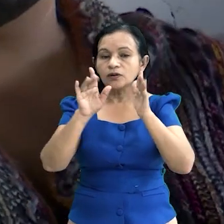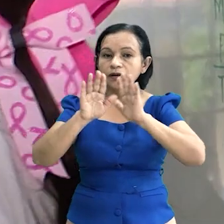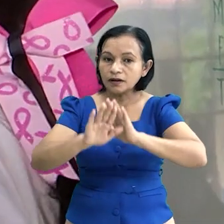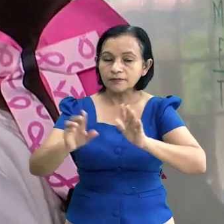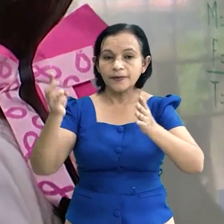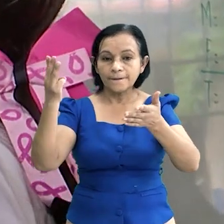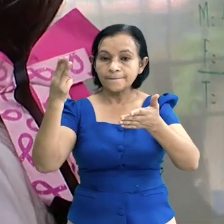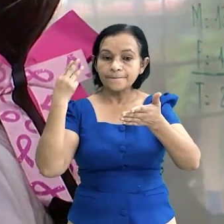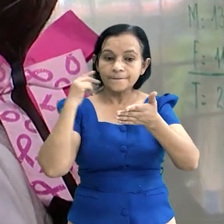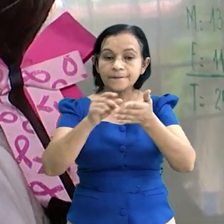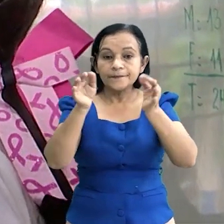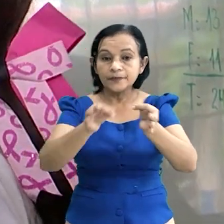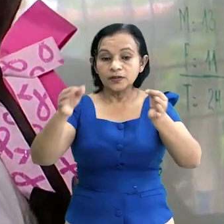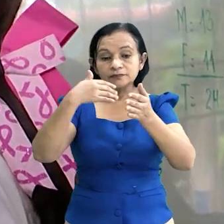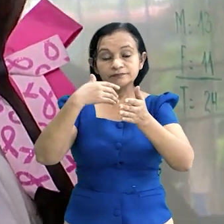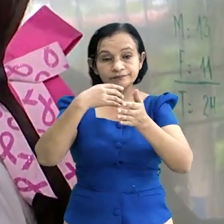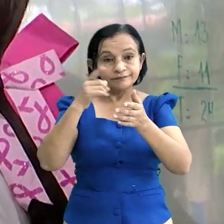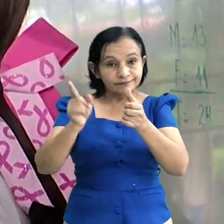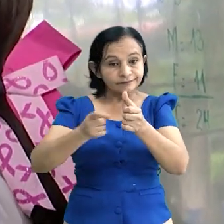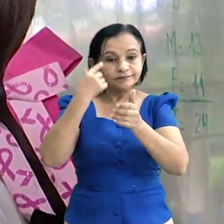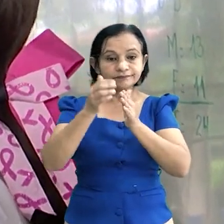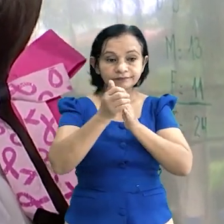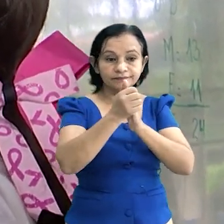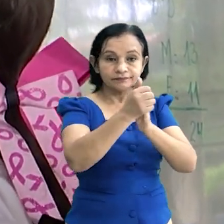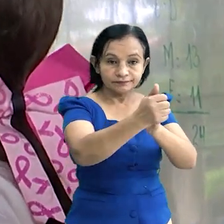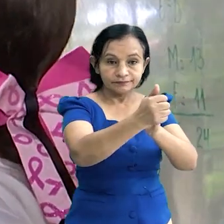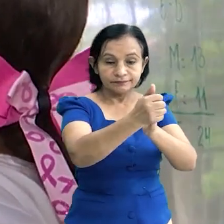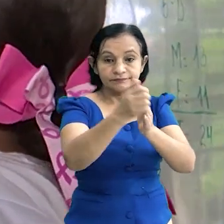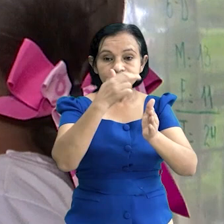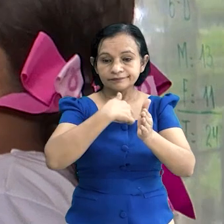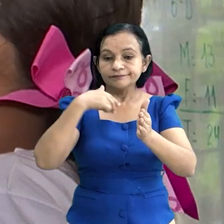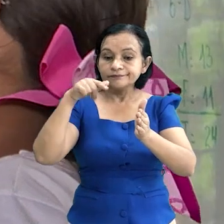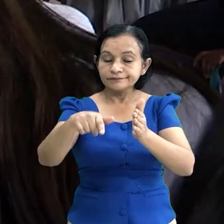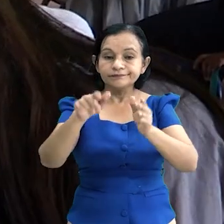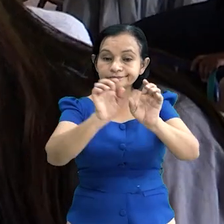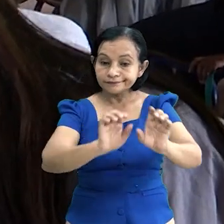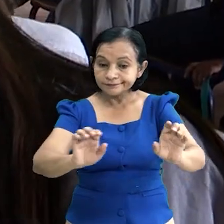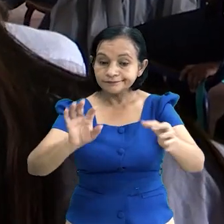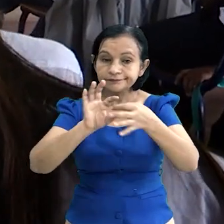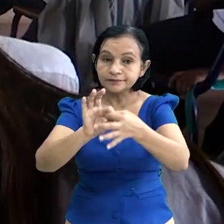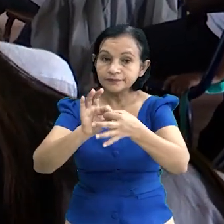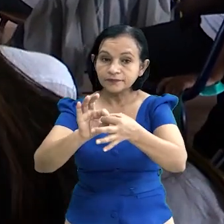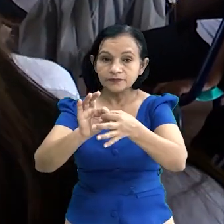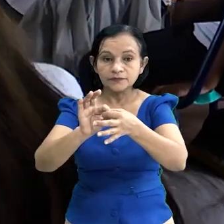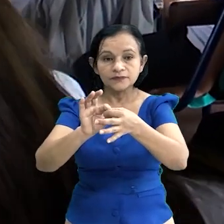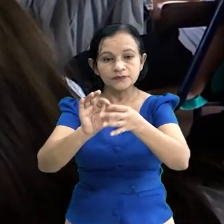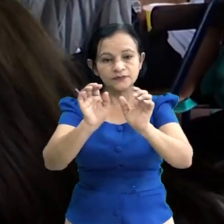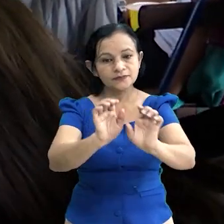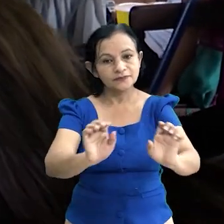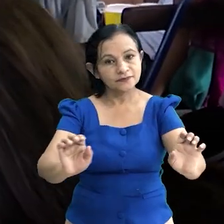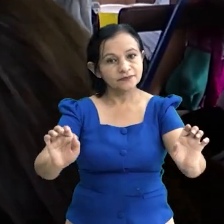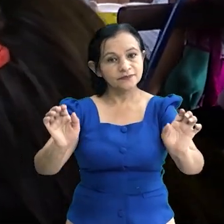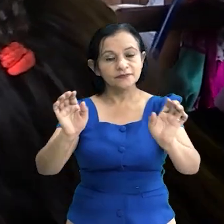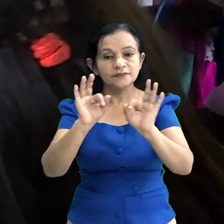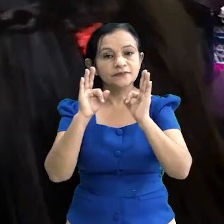maestro es la clave. Es la clave del éxito porque son los que están al frente de los niños y los niños están